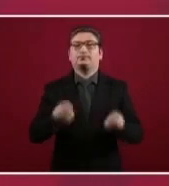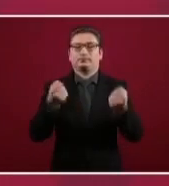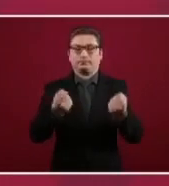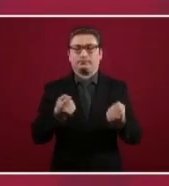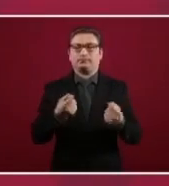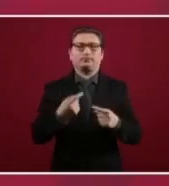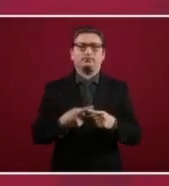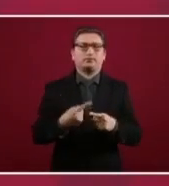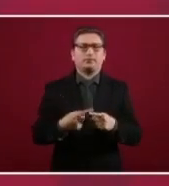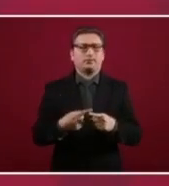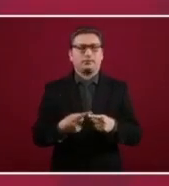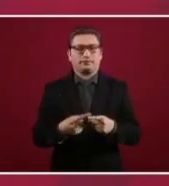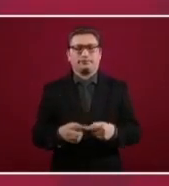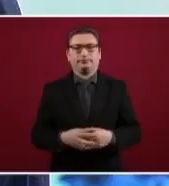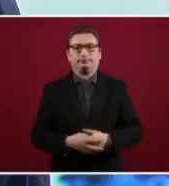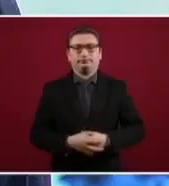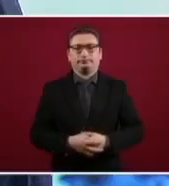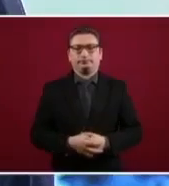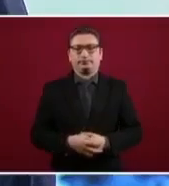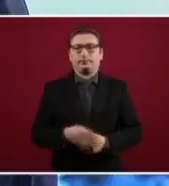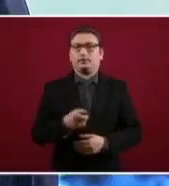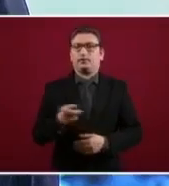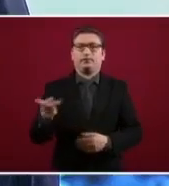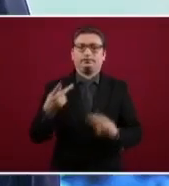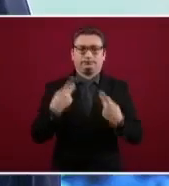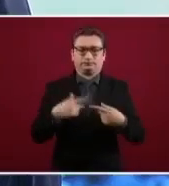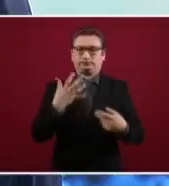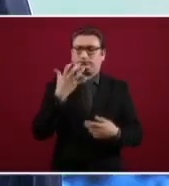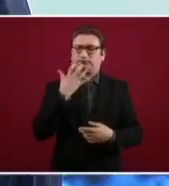d judíos